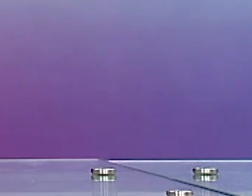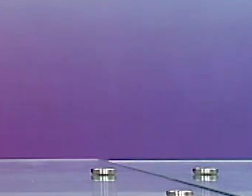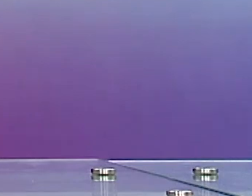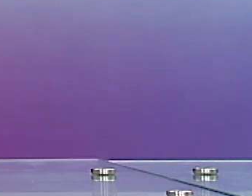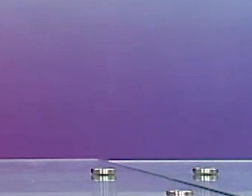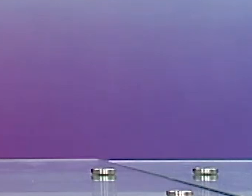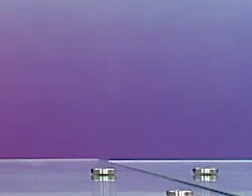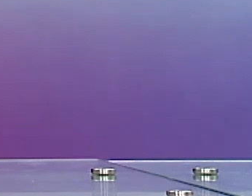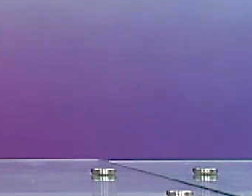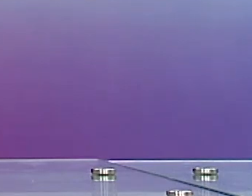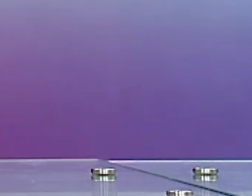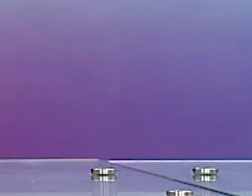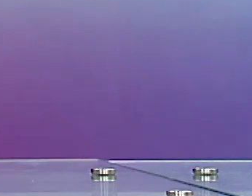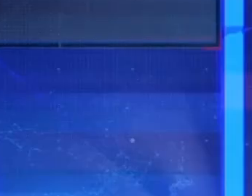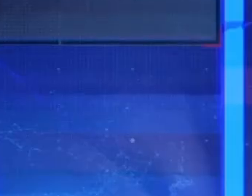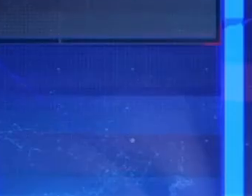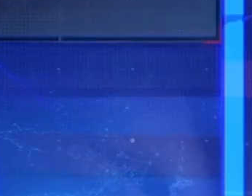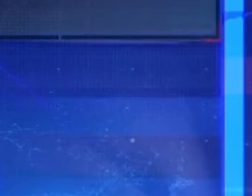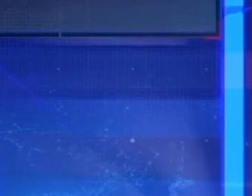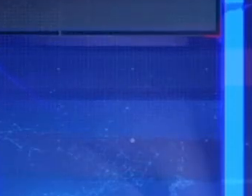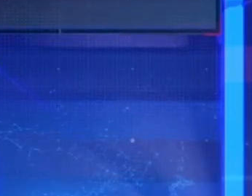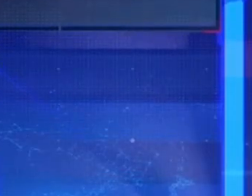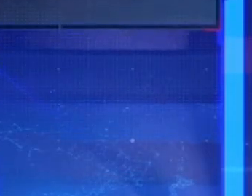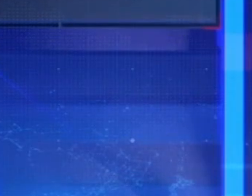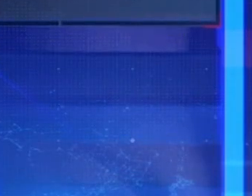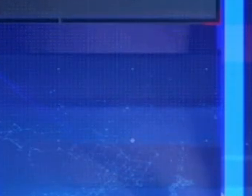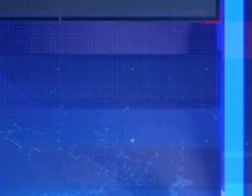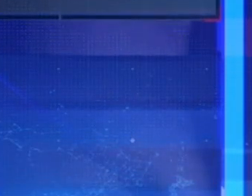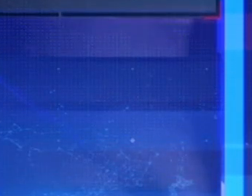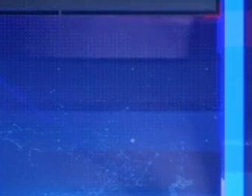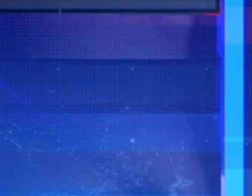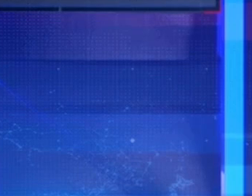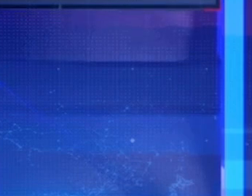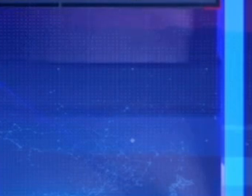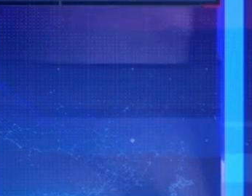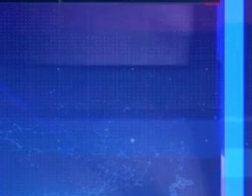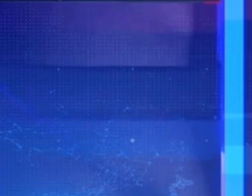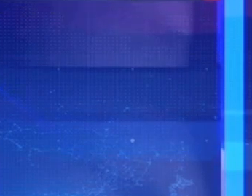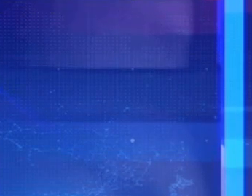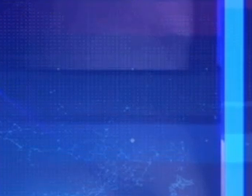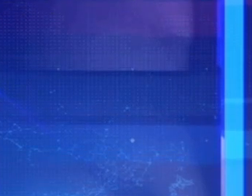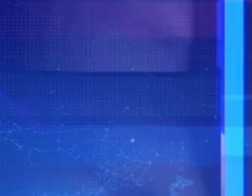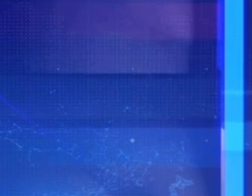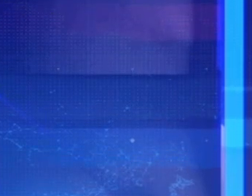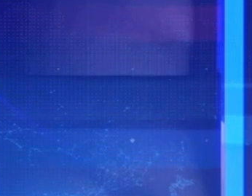del departamento pues se mitiguen foreign